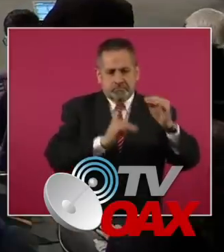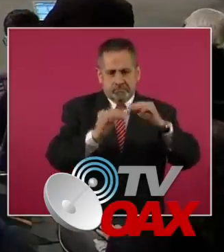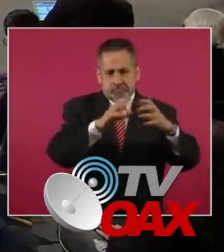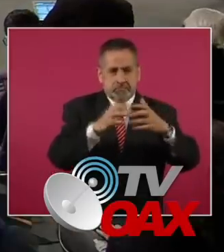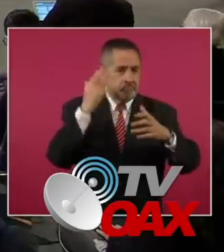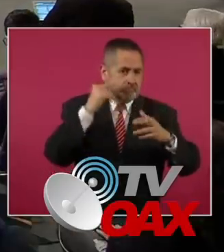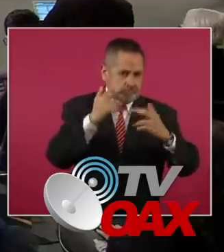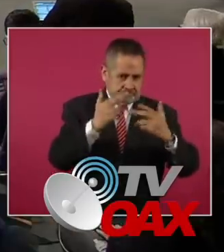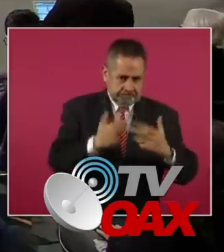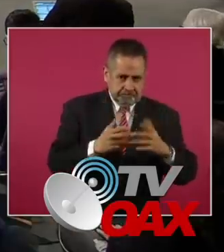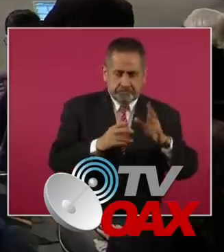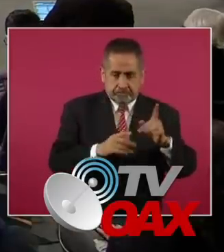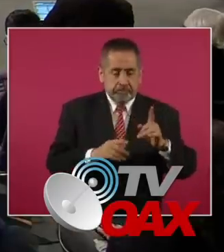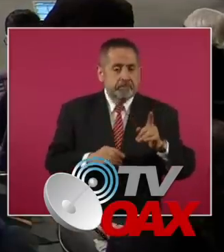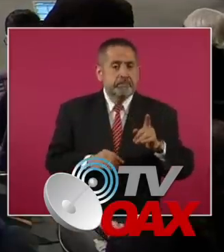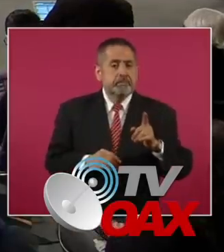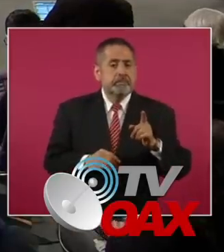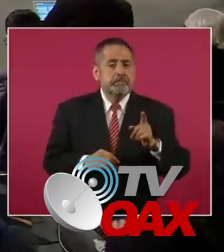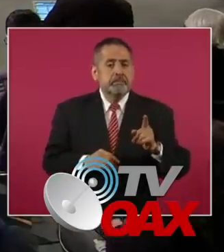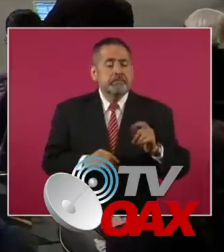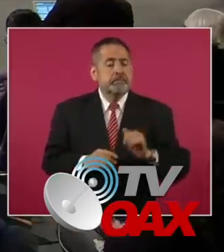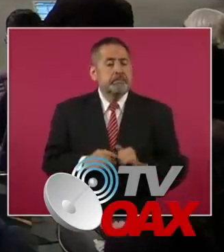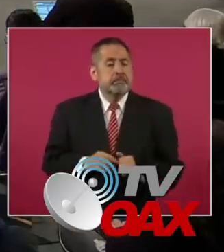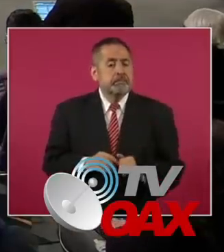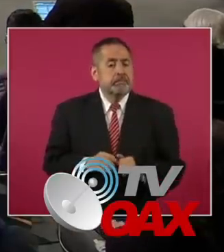devastaron, quedó